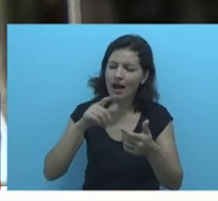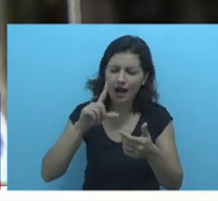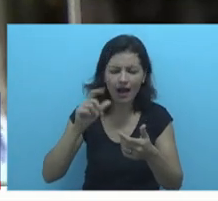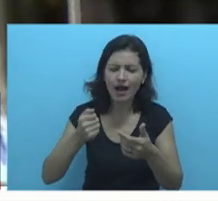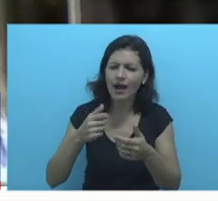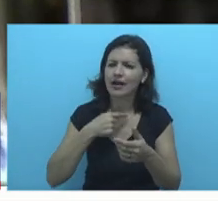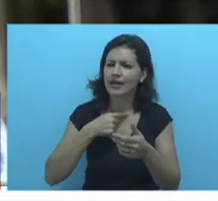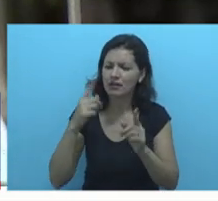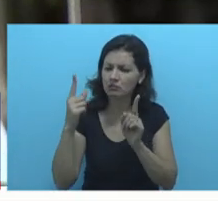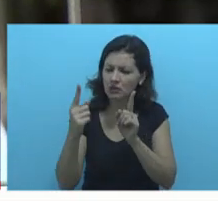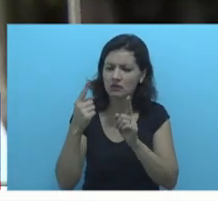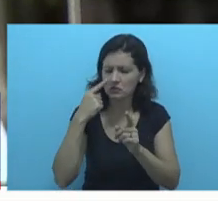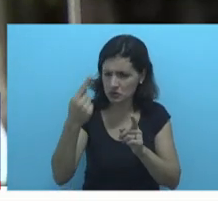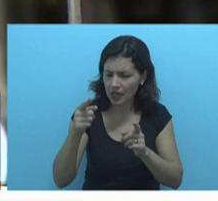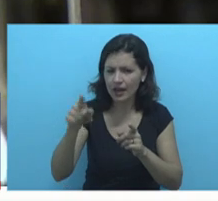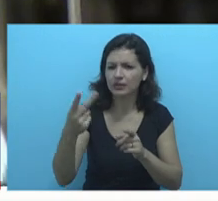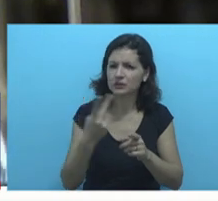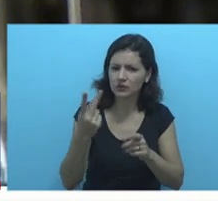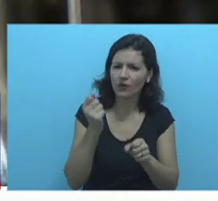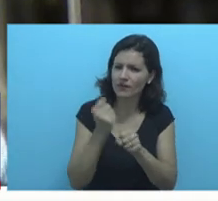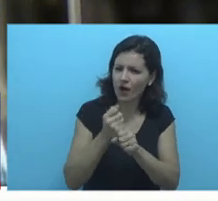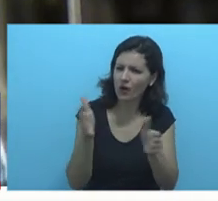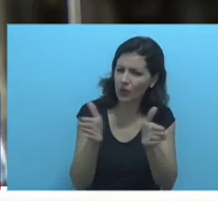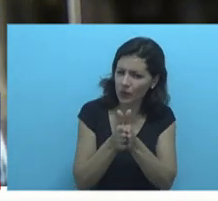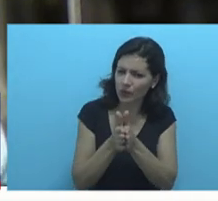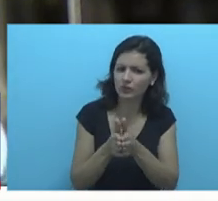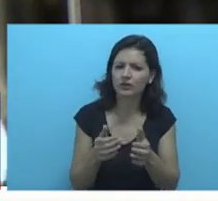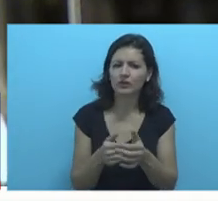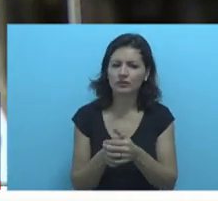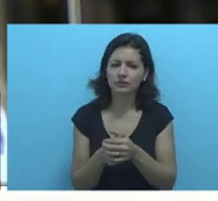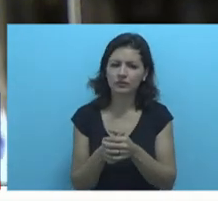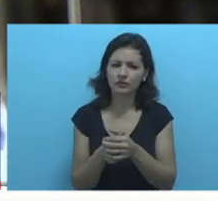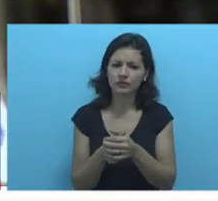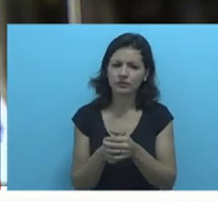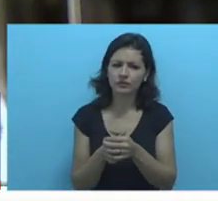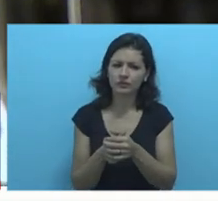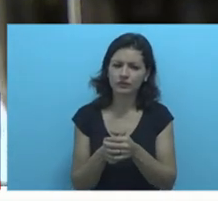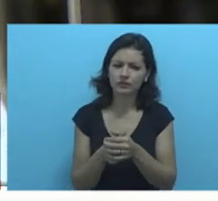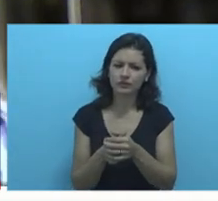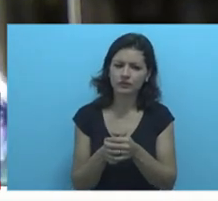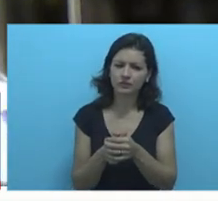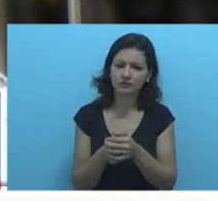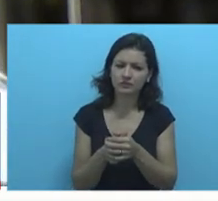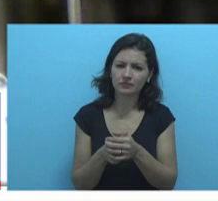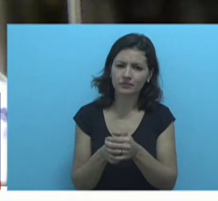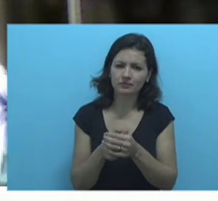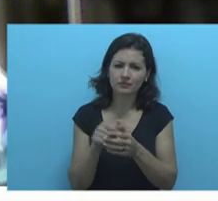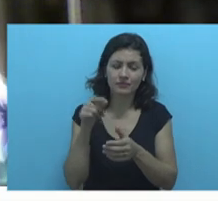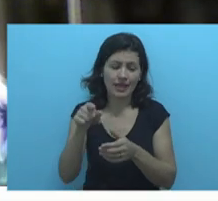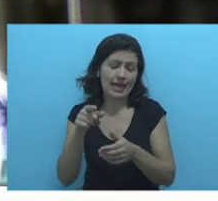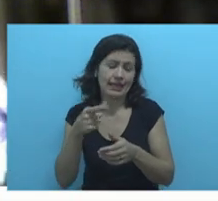que vamos a compartir el espacio de la legislatura juntos. Y él era el